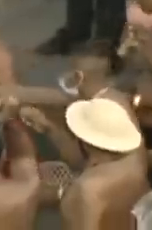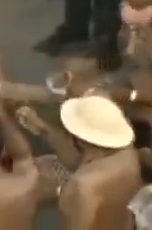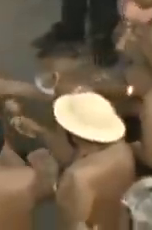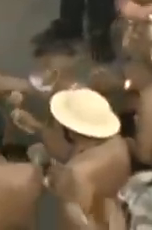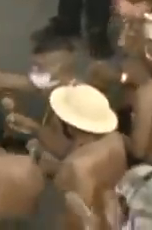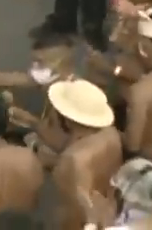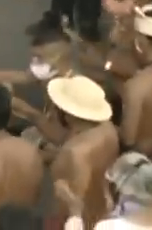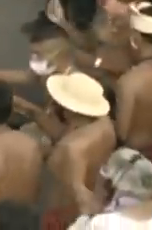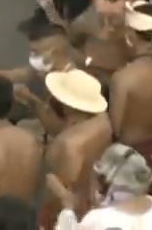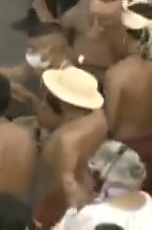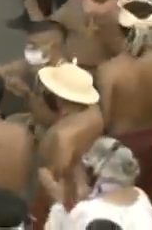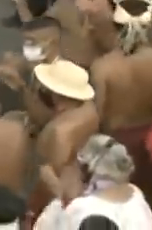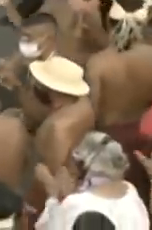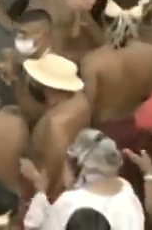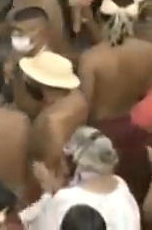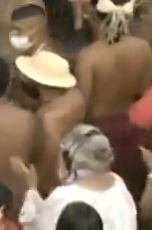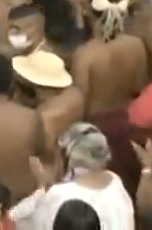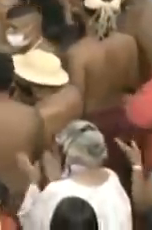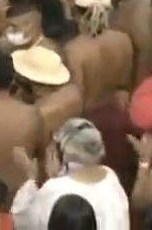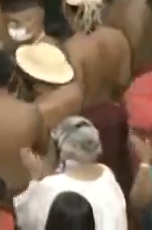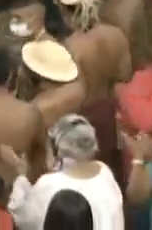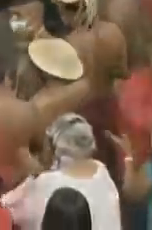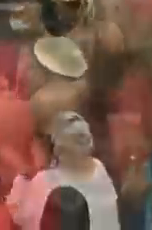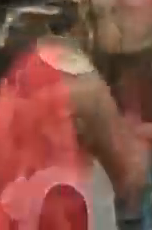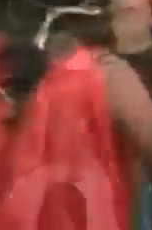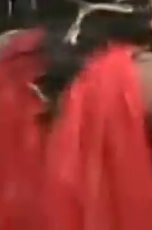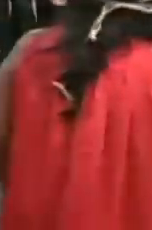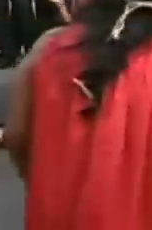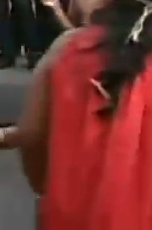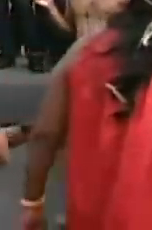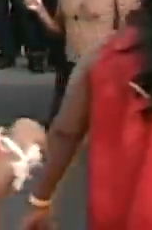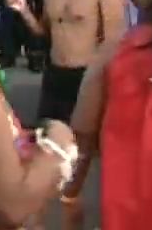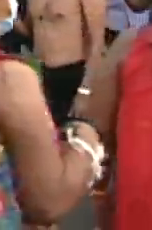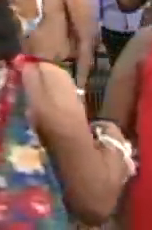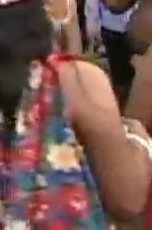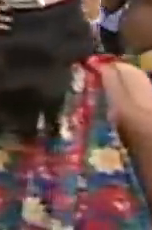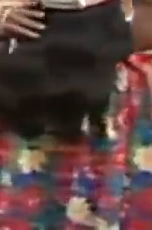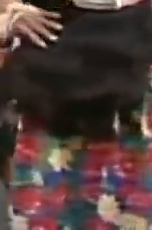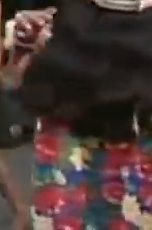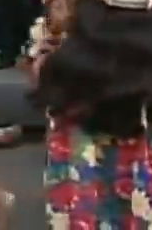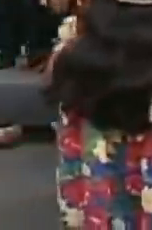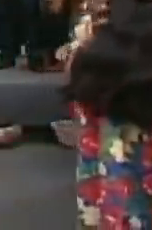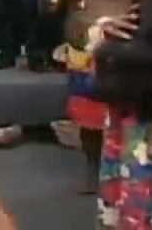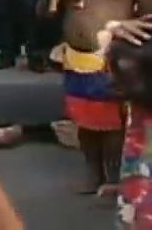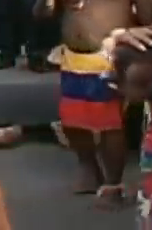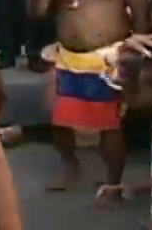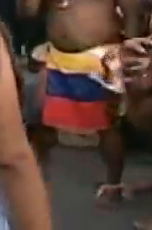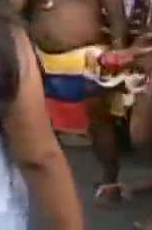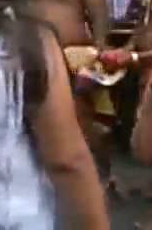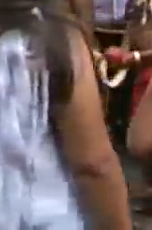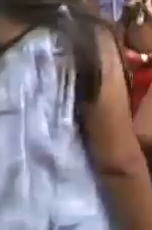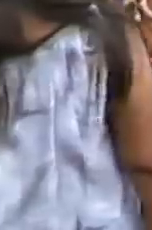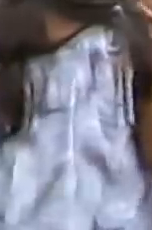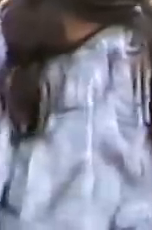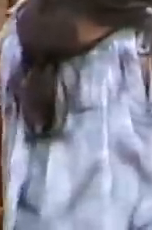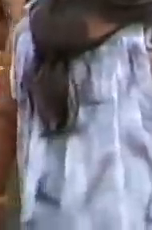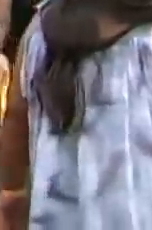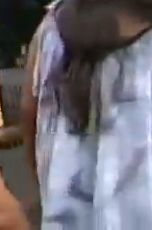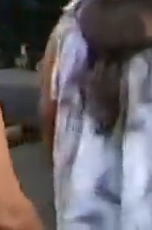Domus anuka, domus anuka, mami etane